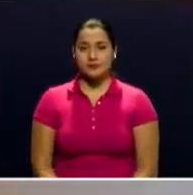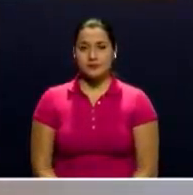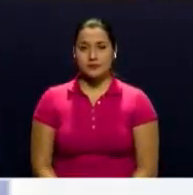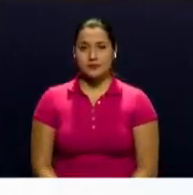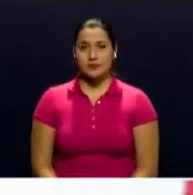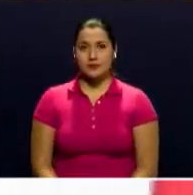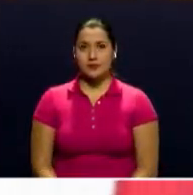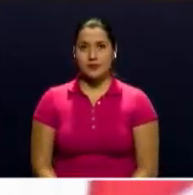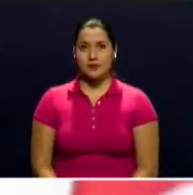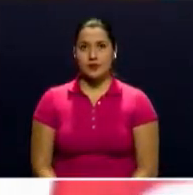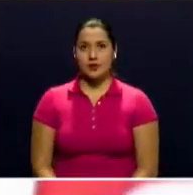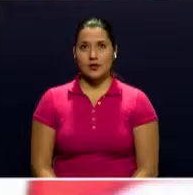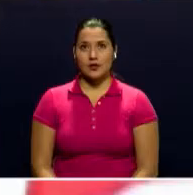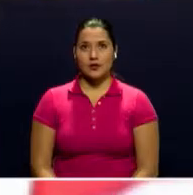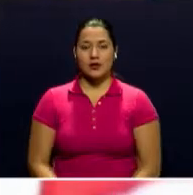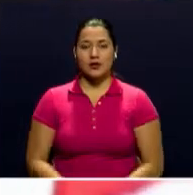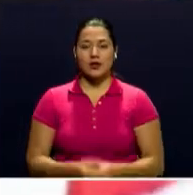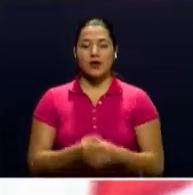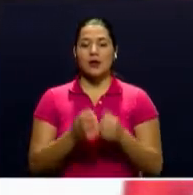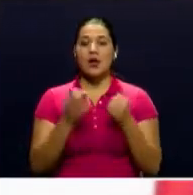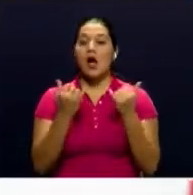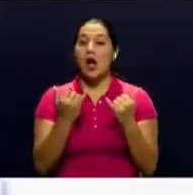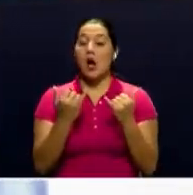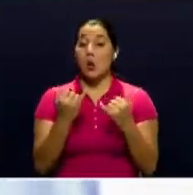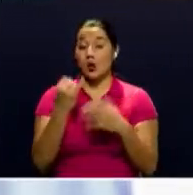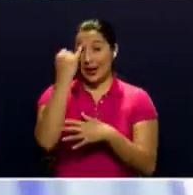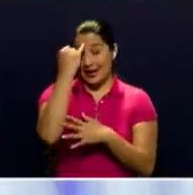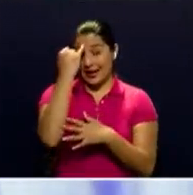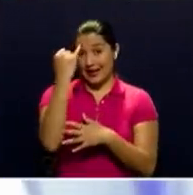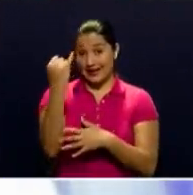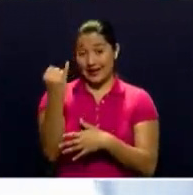Muy bien, señor presidente. Sí, la idea que,